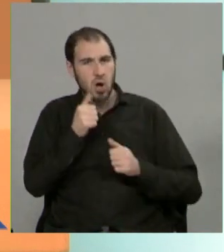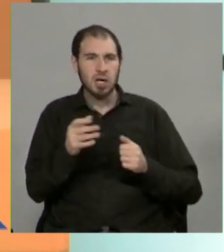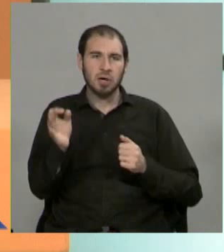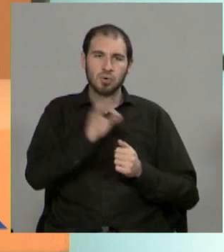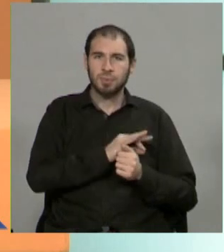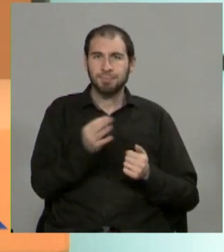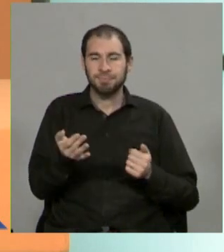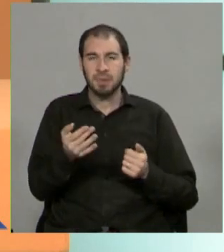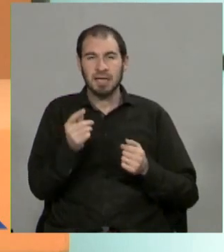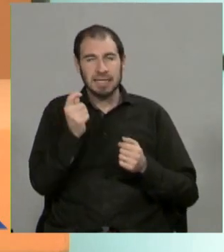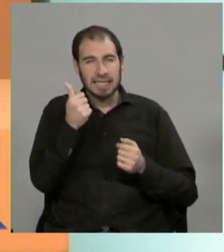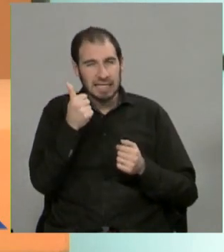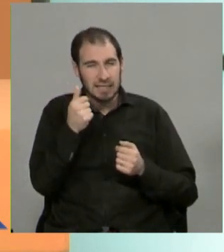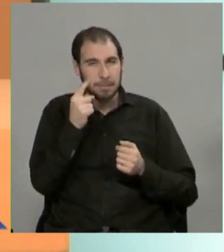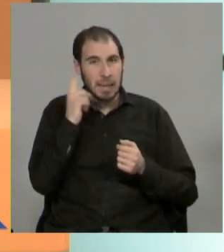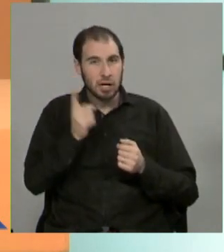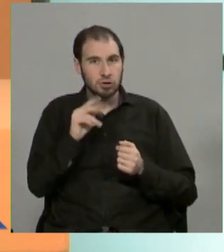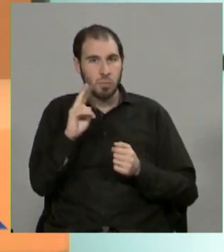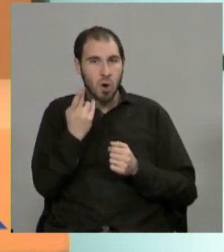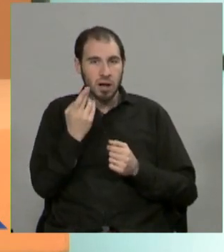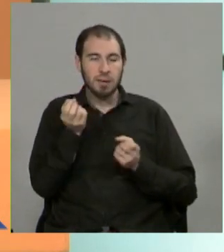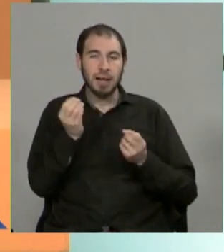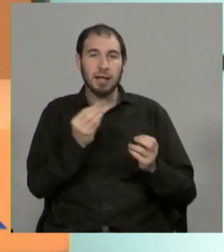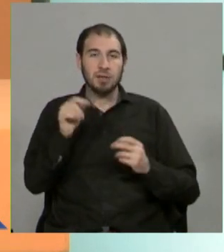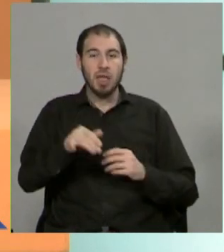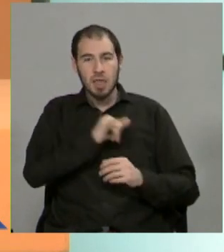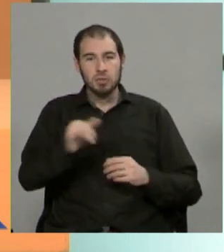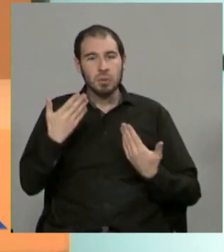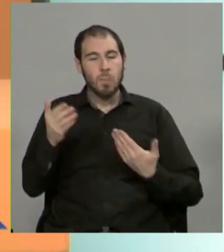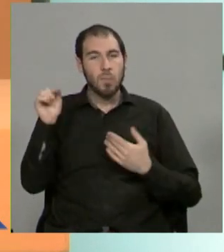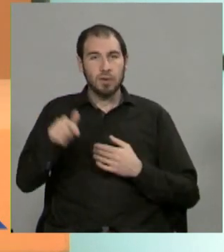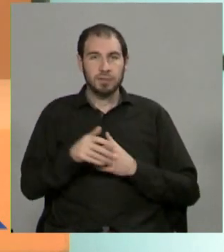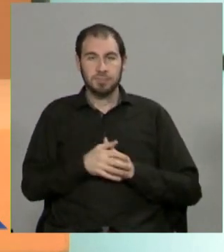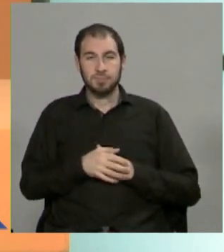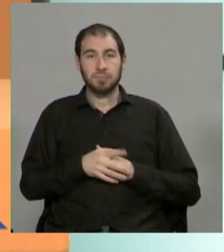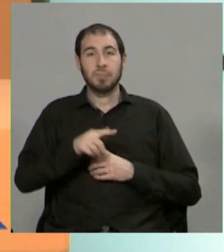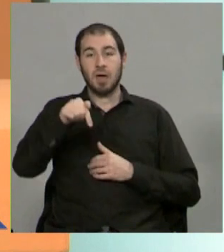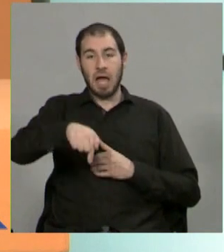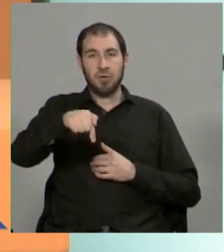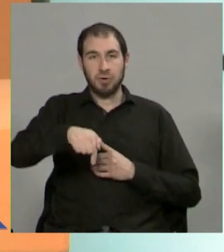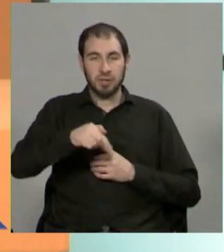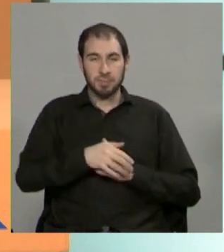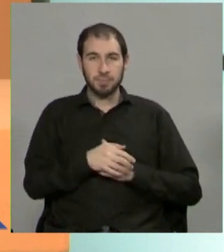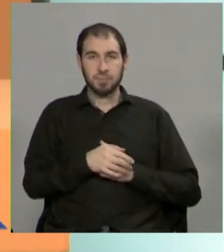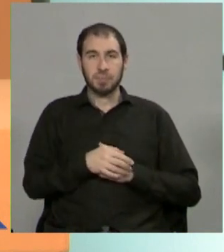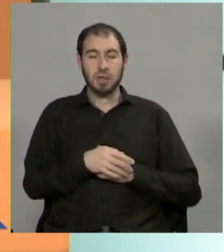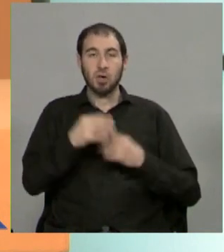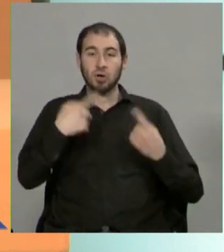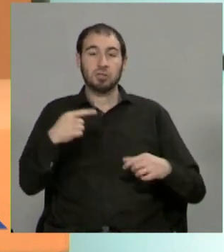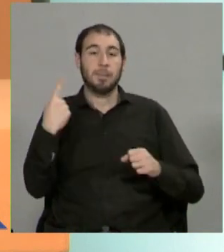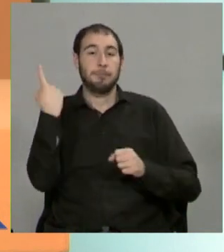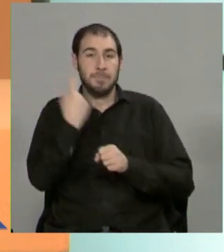haber casi un peligro de vida para poder hacer la denuncia pertinente. Y hoy, frente al primer hecho